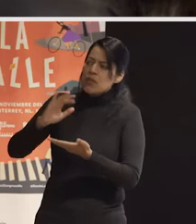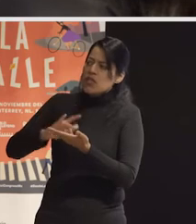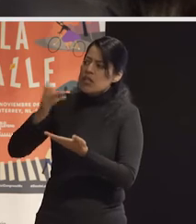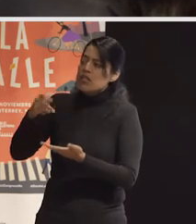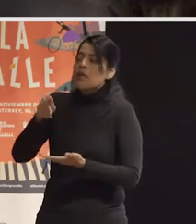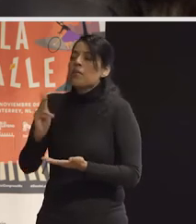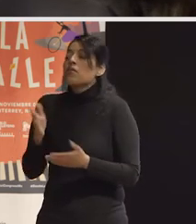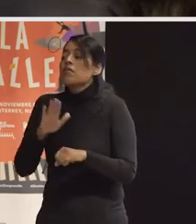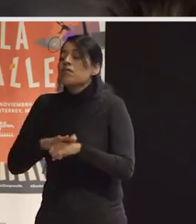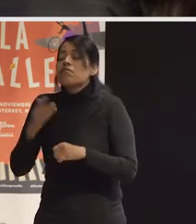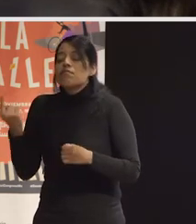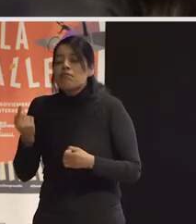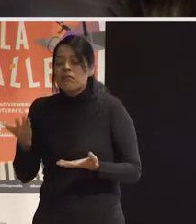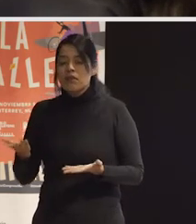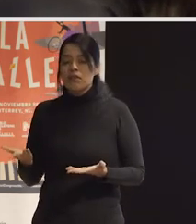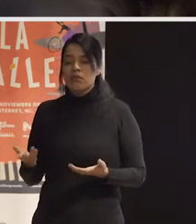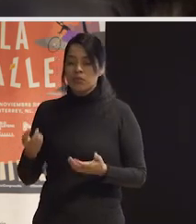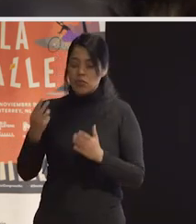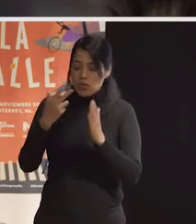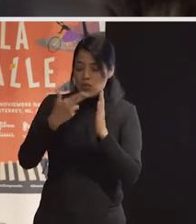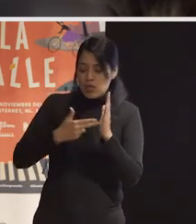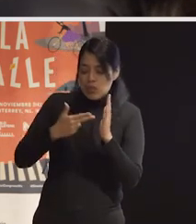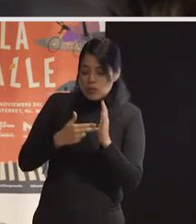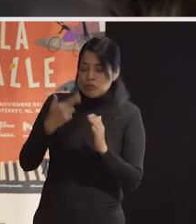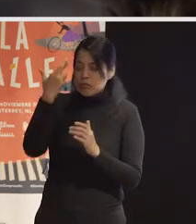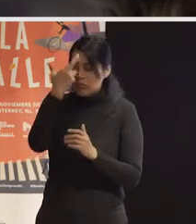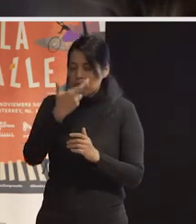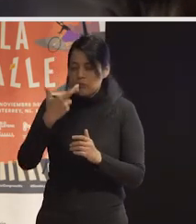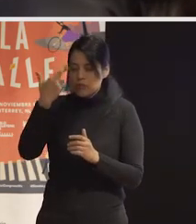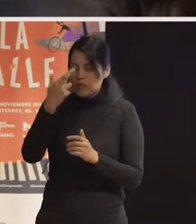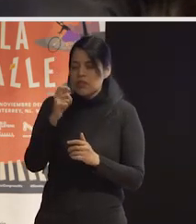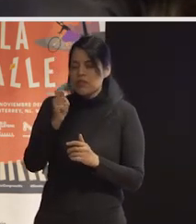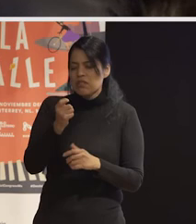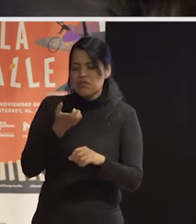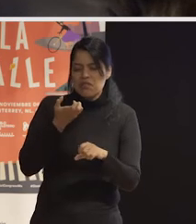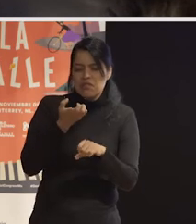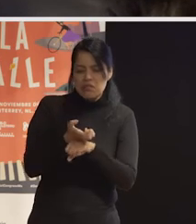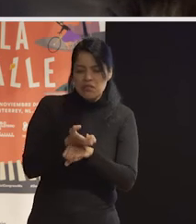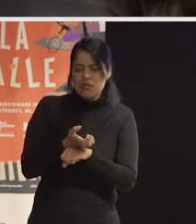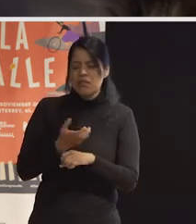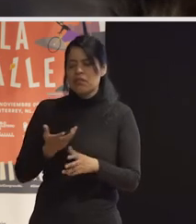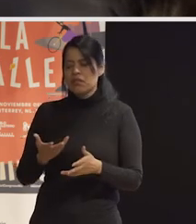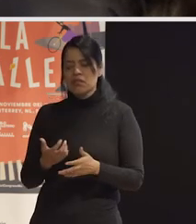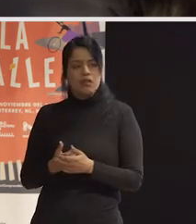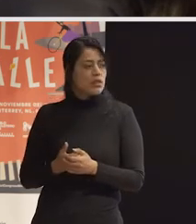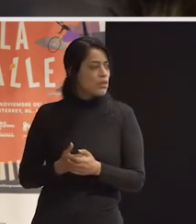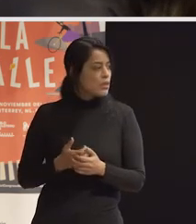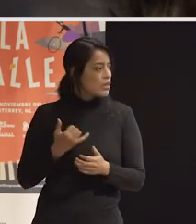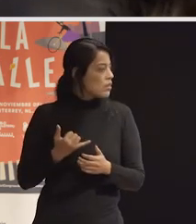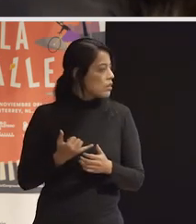entonces hay por ahí tuvimos un taller de análisis de qué es el estado que es el tercer sector y